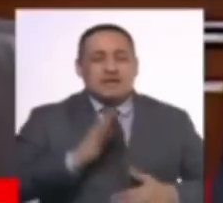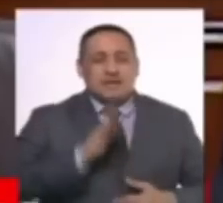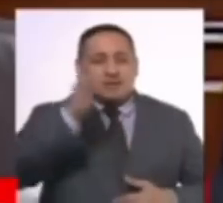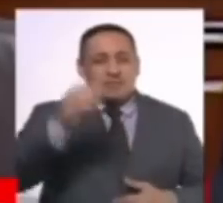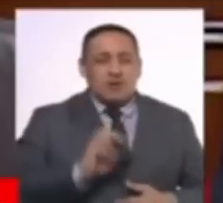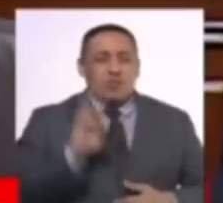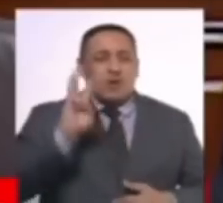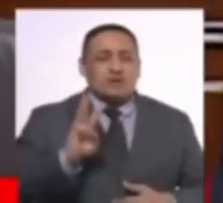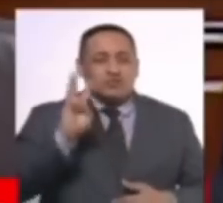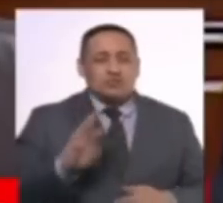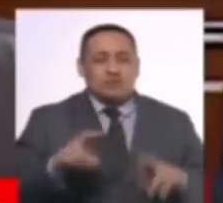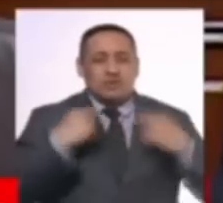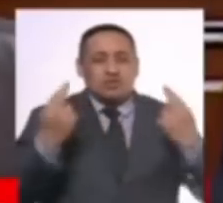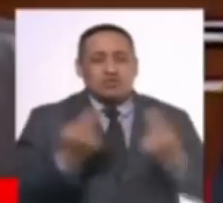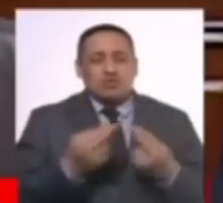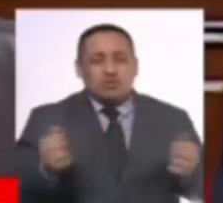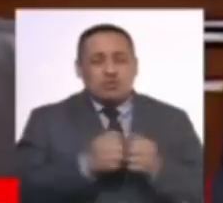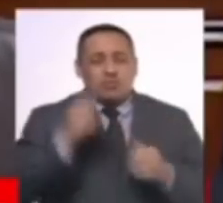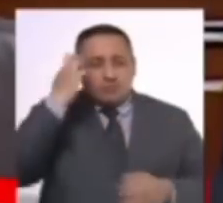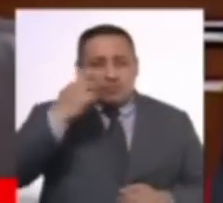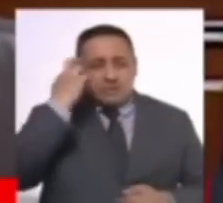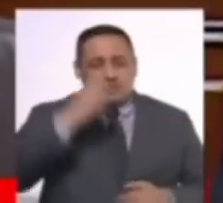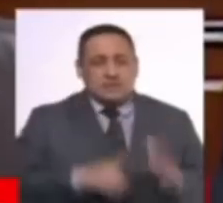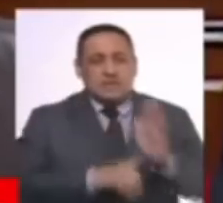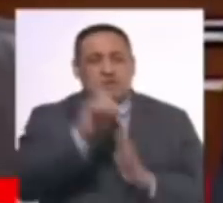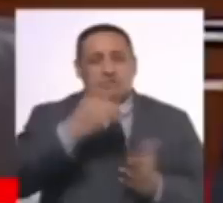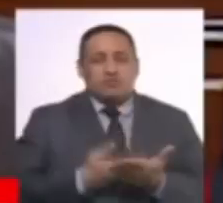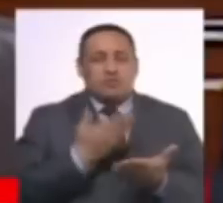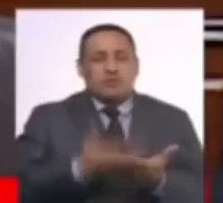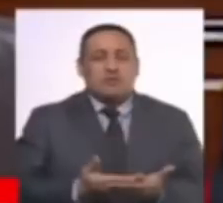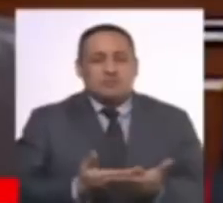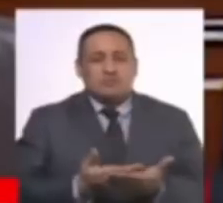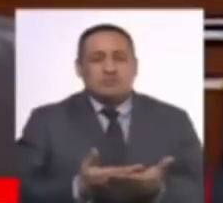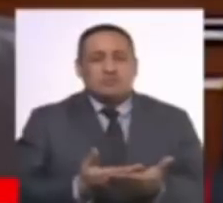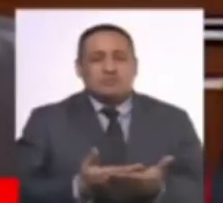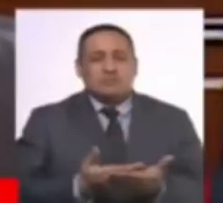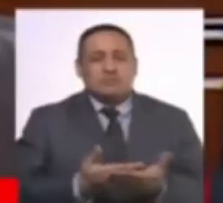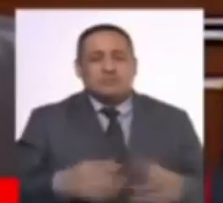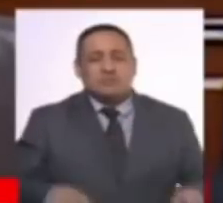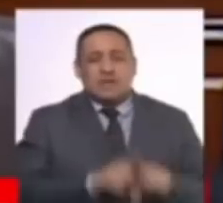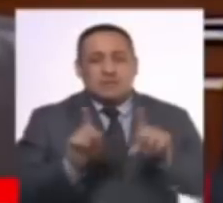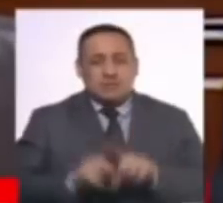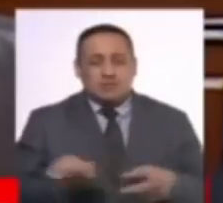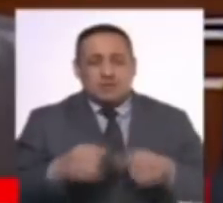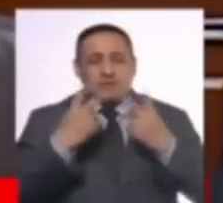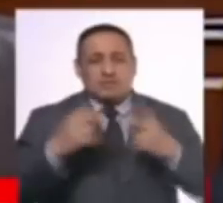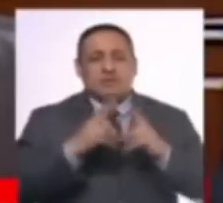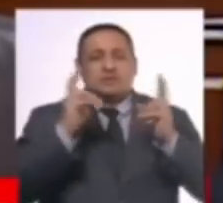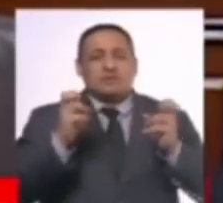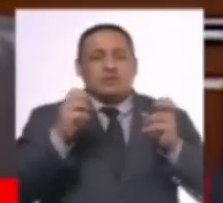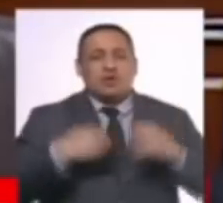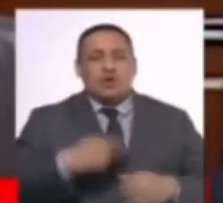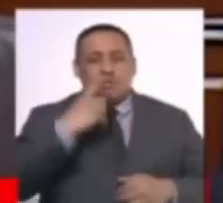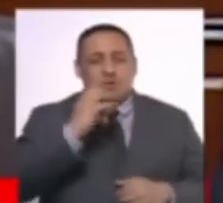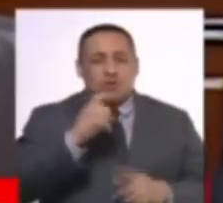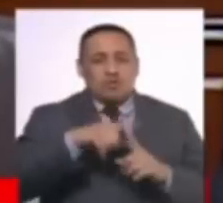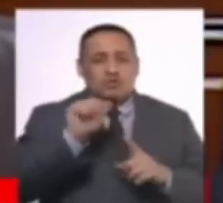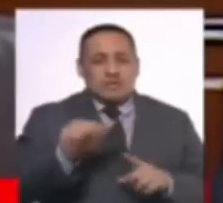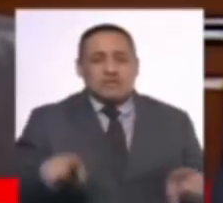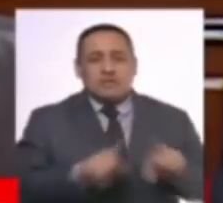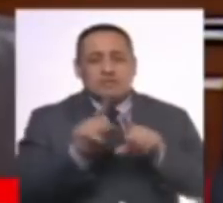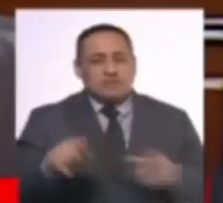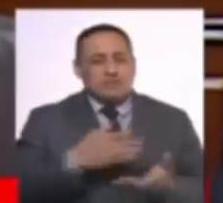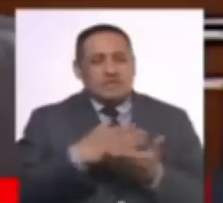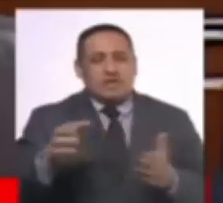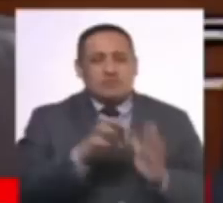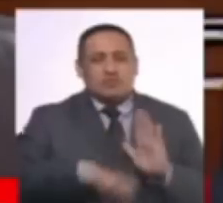a Washington a una reunión sobre políticas de desarrollo sustentable. Y lho mismo ocurrió en el caso de Ollanta Humala. Fue